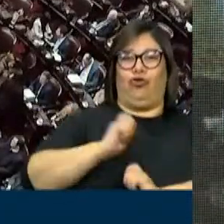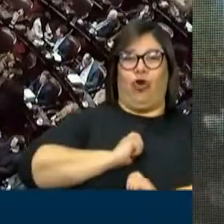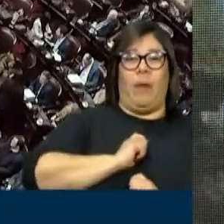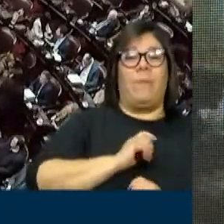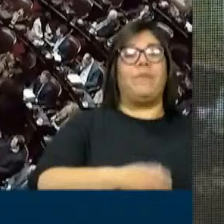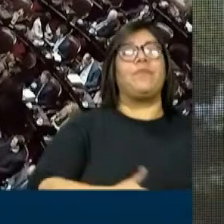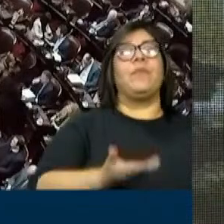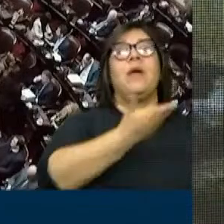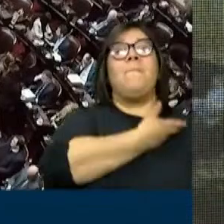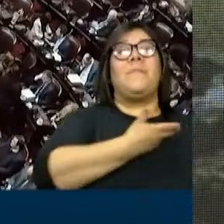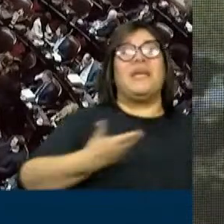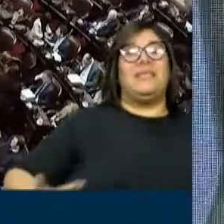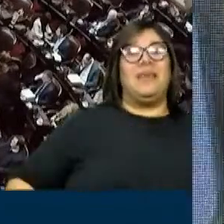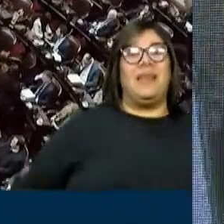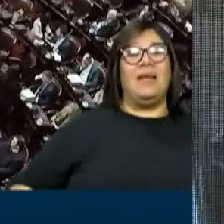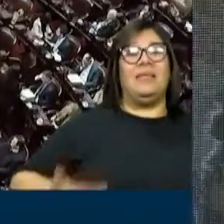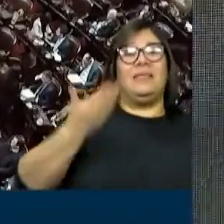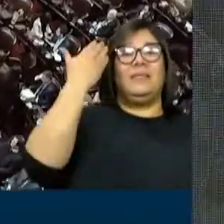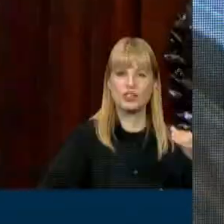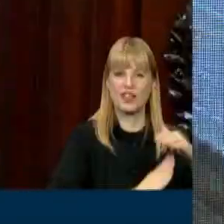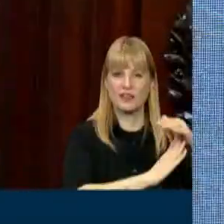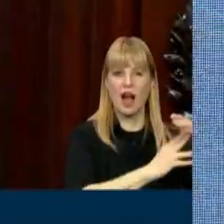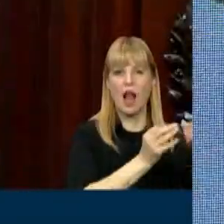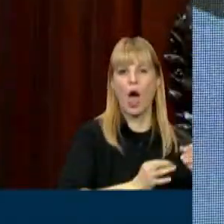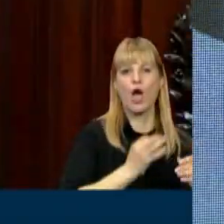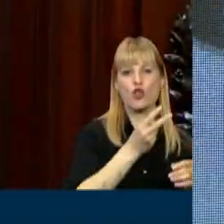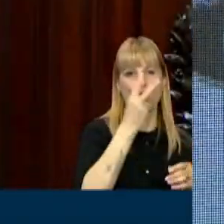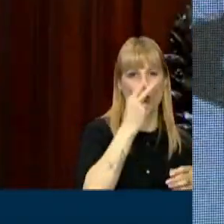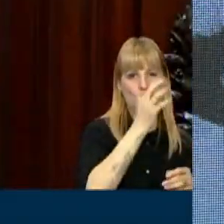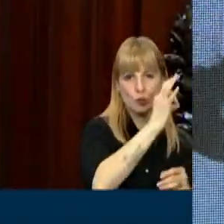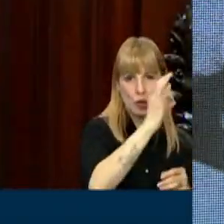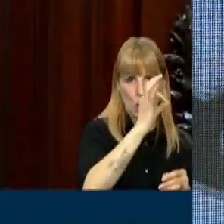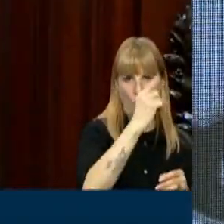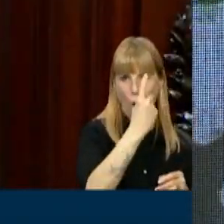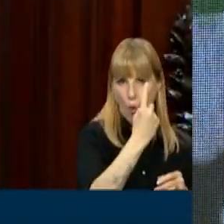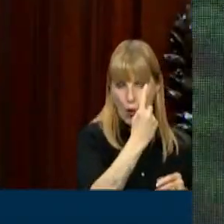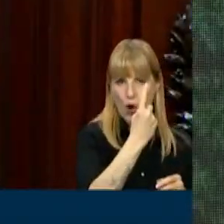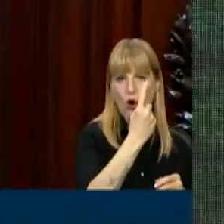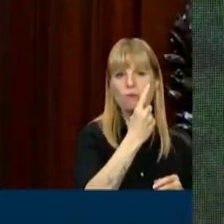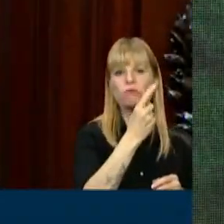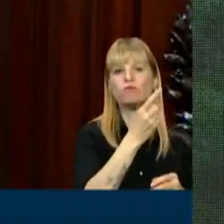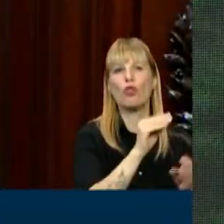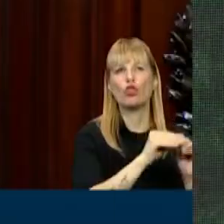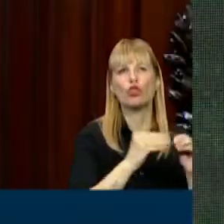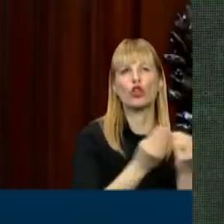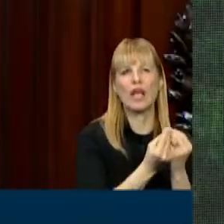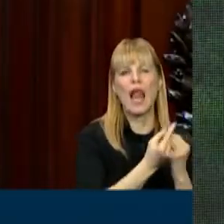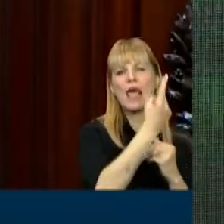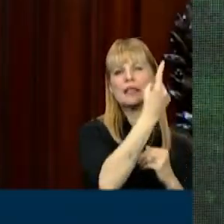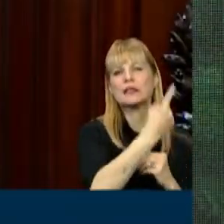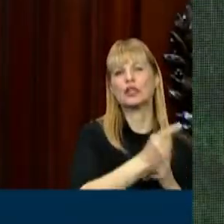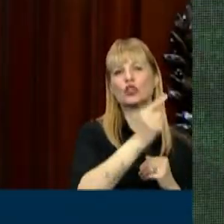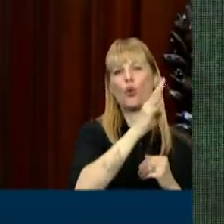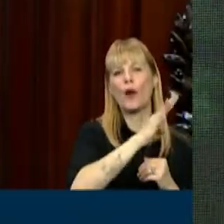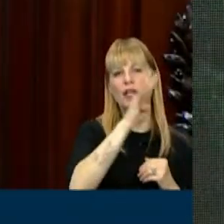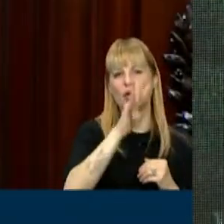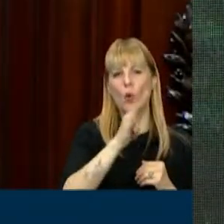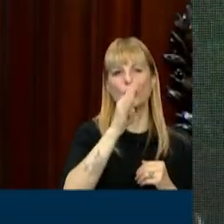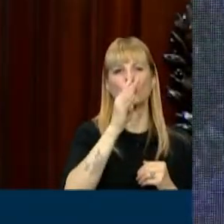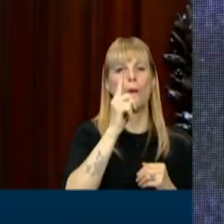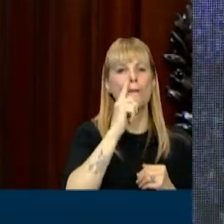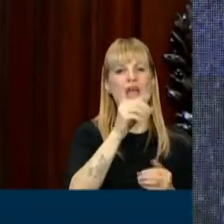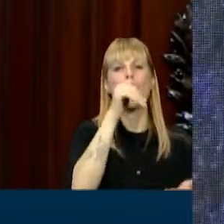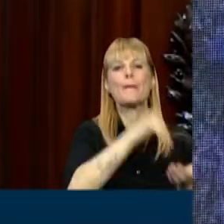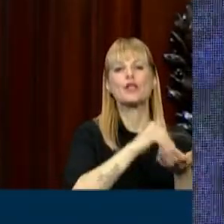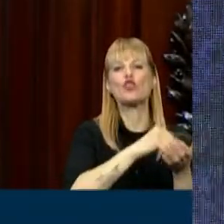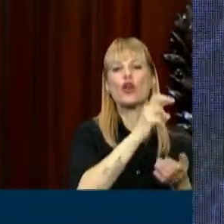lo reclamó María Eugenia Vidal, por ejemplo. Vidal, de Loredo. A ver, ahí hay un reclamo de ¿por qué no vamos a un veto parcial que nos permitiría